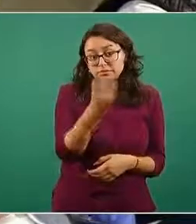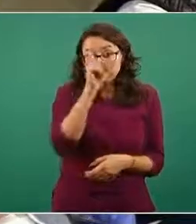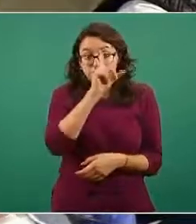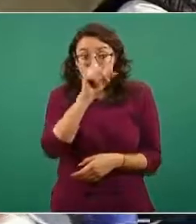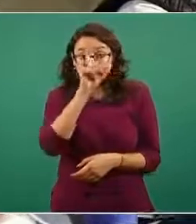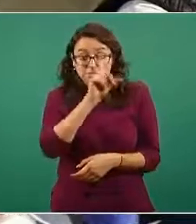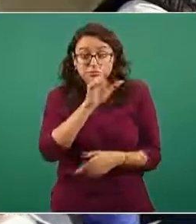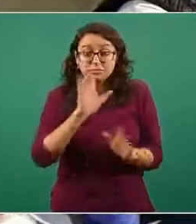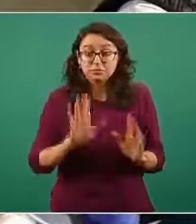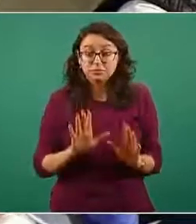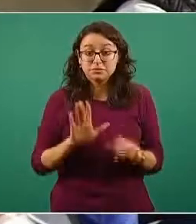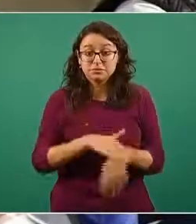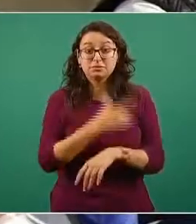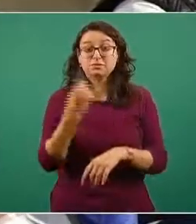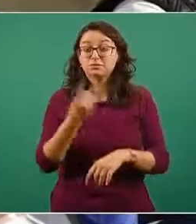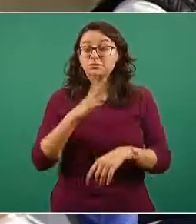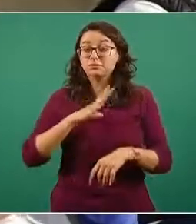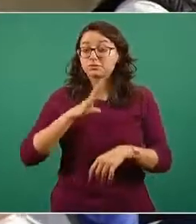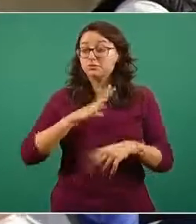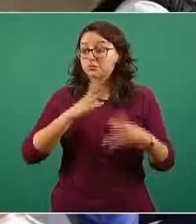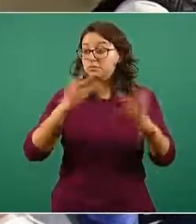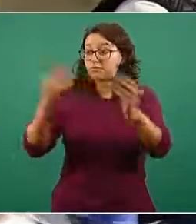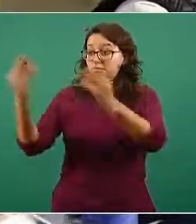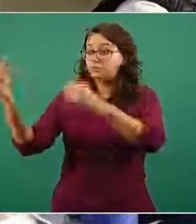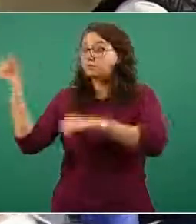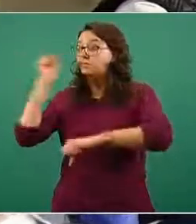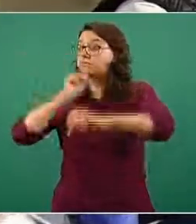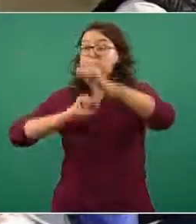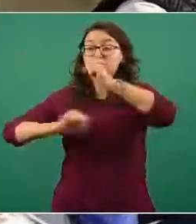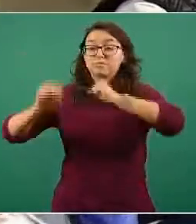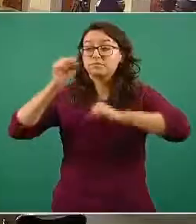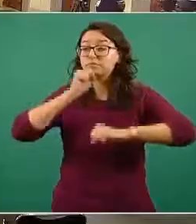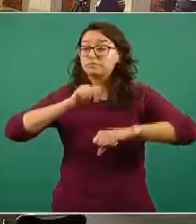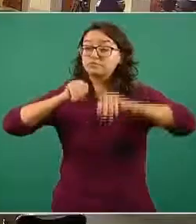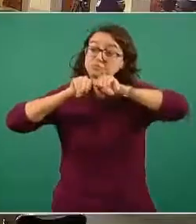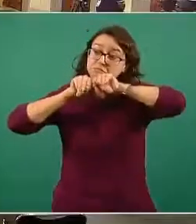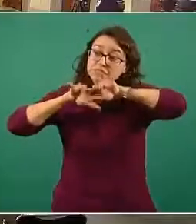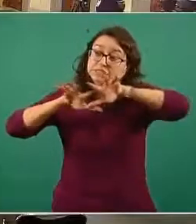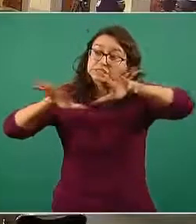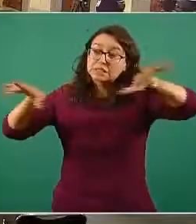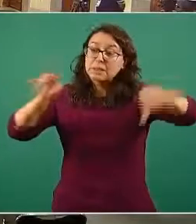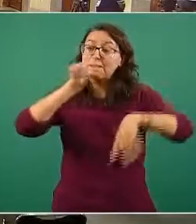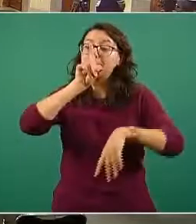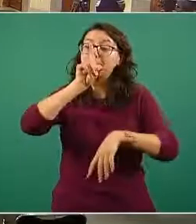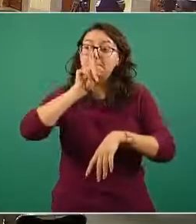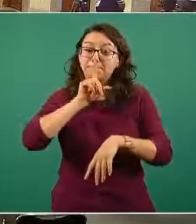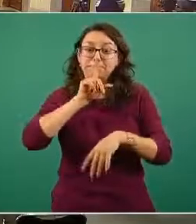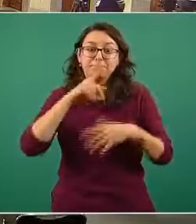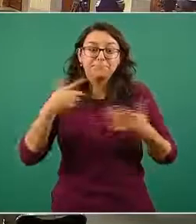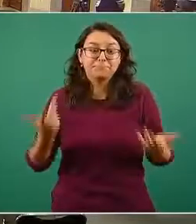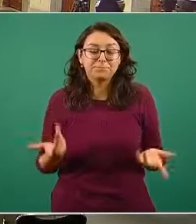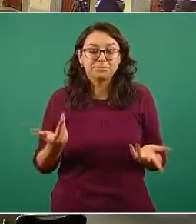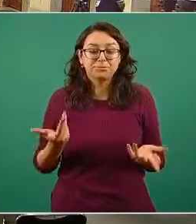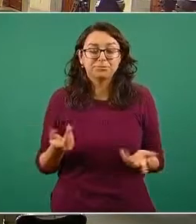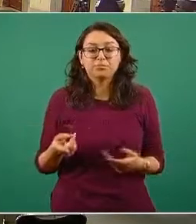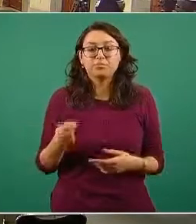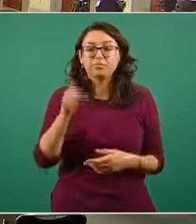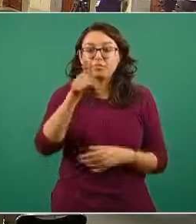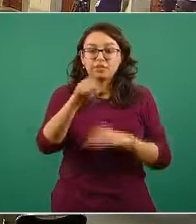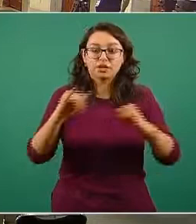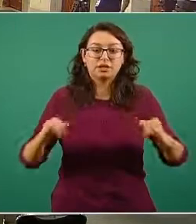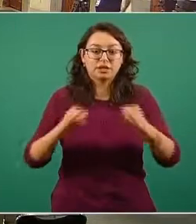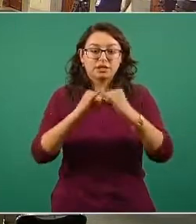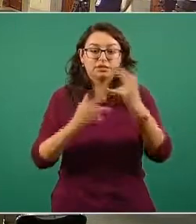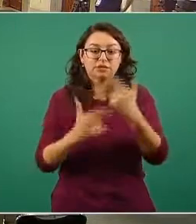sugerencia, sobre todo por acallar aquello de los rumores. Hoy ponían al presidente en el Instituto Nacional de Nutrición, cosa